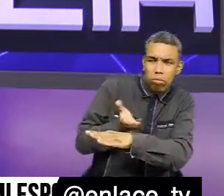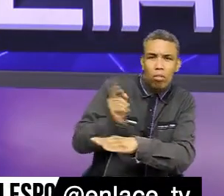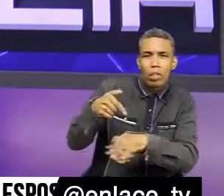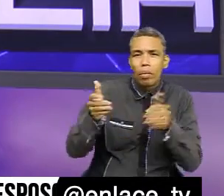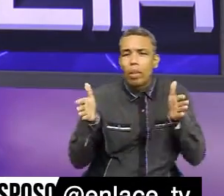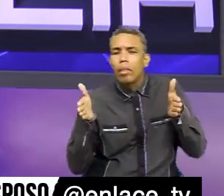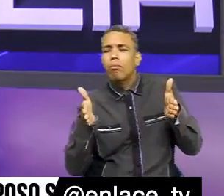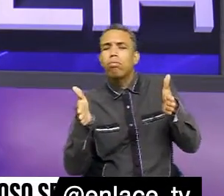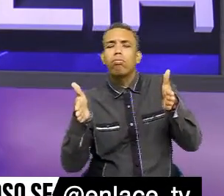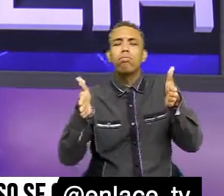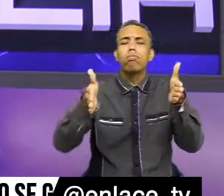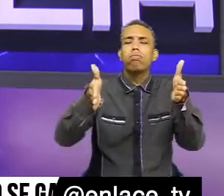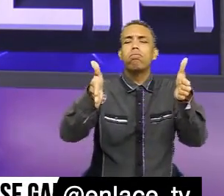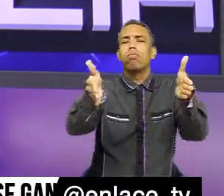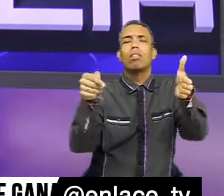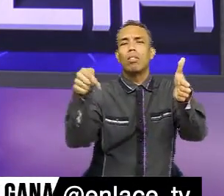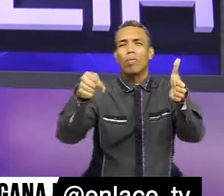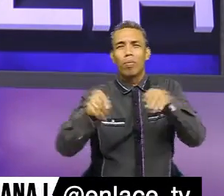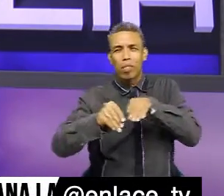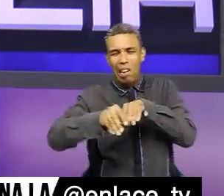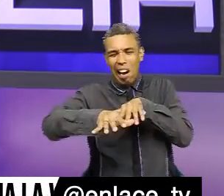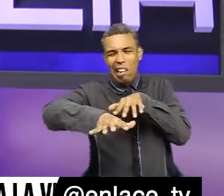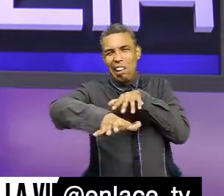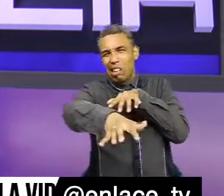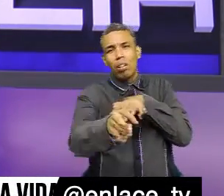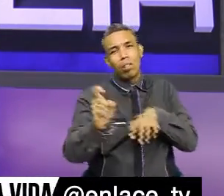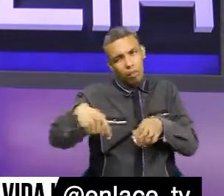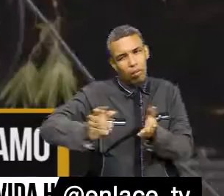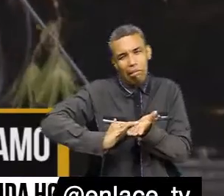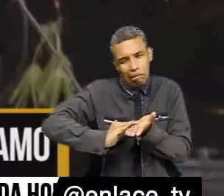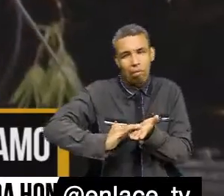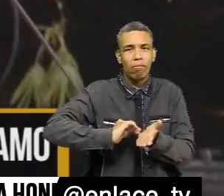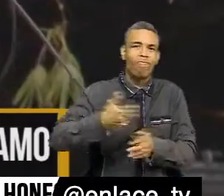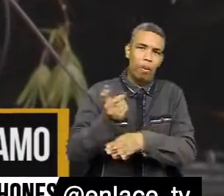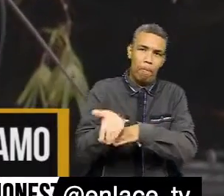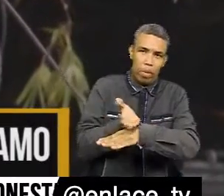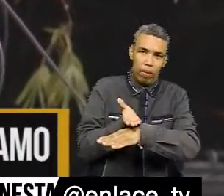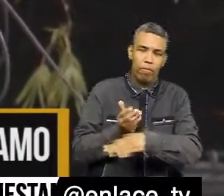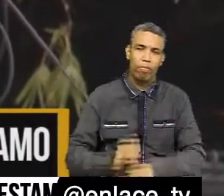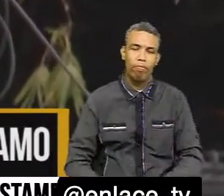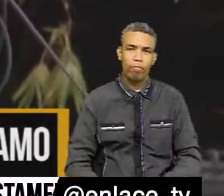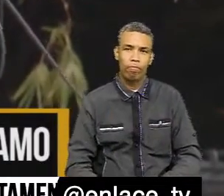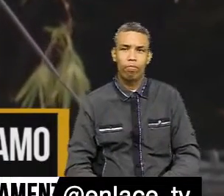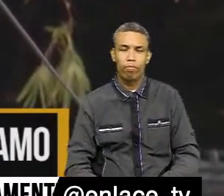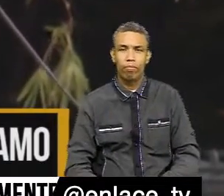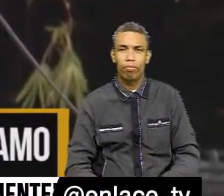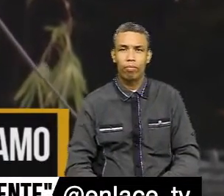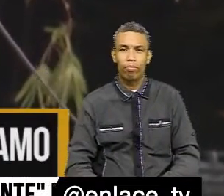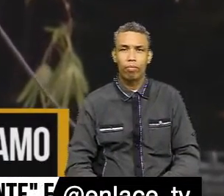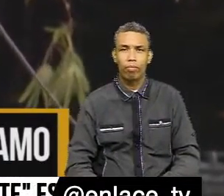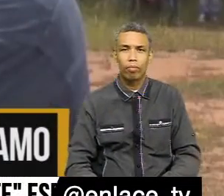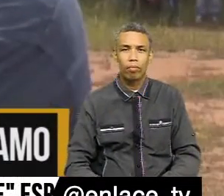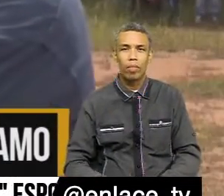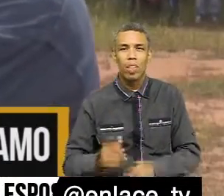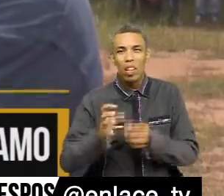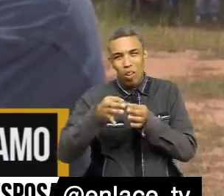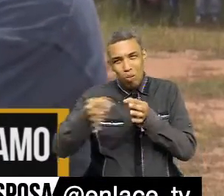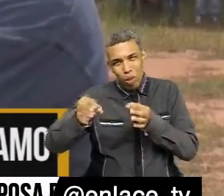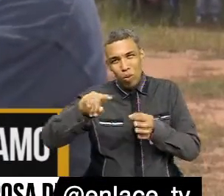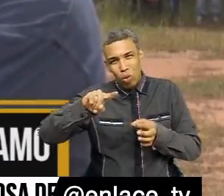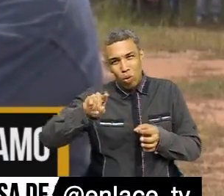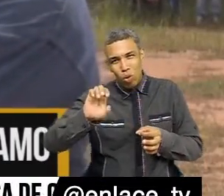hacia Puente Sogamoso. La USO acompaña esta manifestación. Hasta la vereda Pénjamo llegaron los habitantes de Puente Sogamoso con el fin de realizar